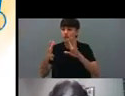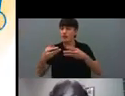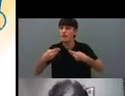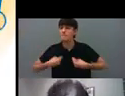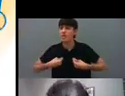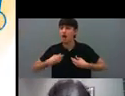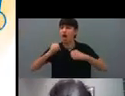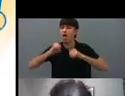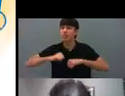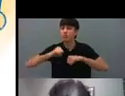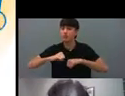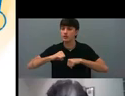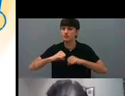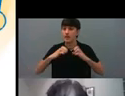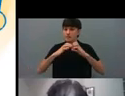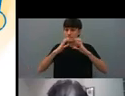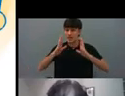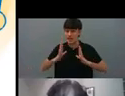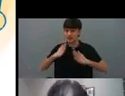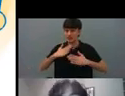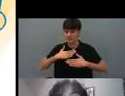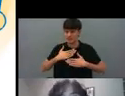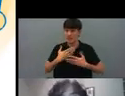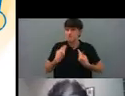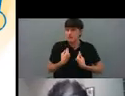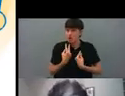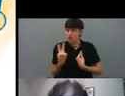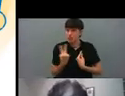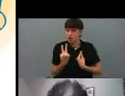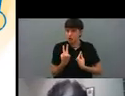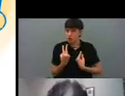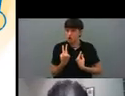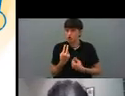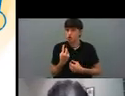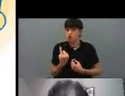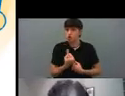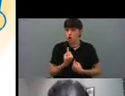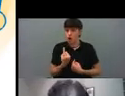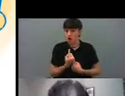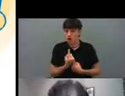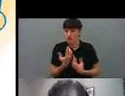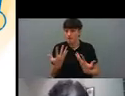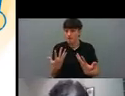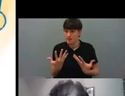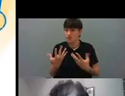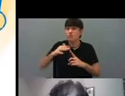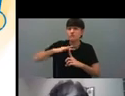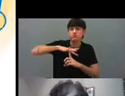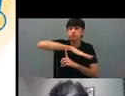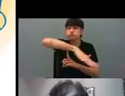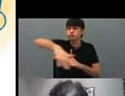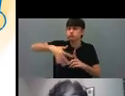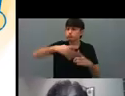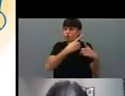casa vivimos solas, pero no hacemos la vida solas. A nuestro alrededor hay mucho más.